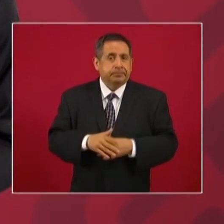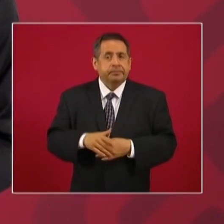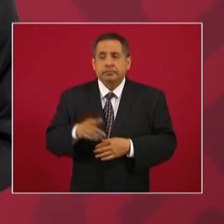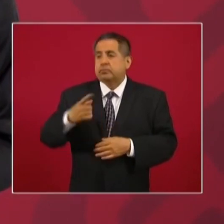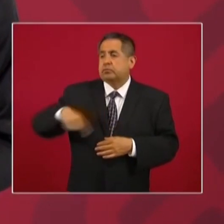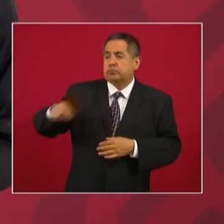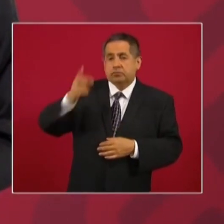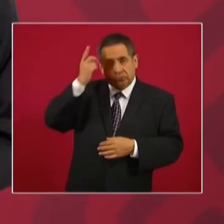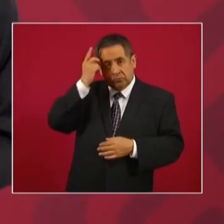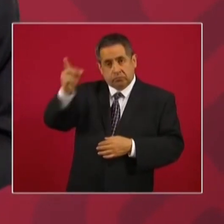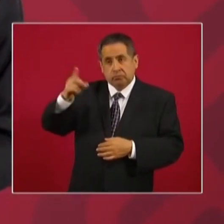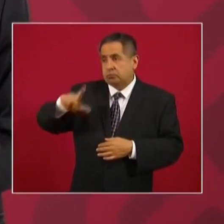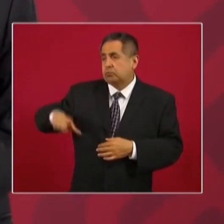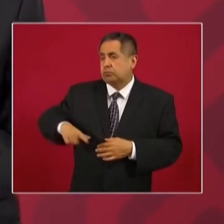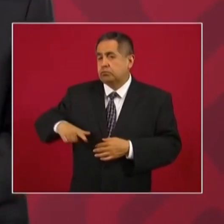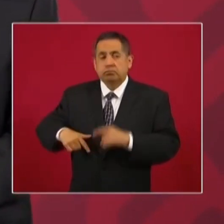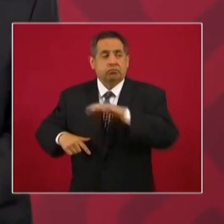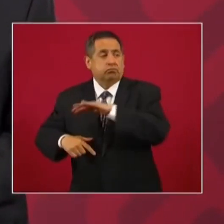los bienes públicos,